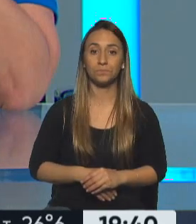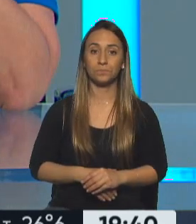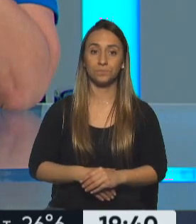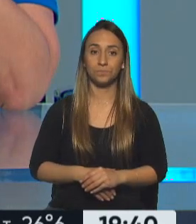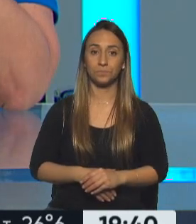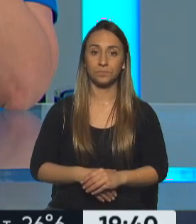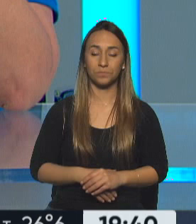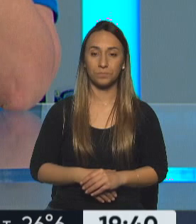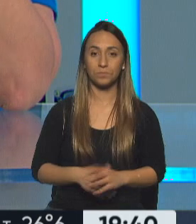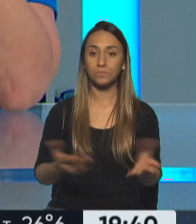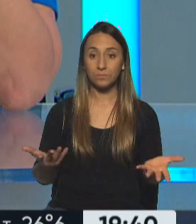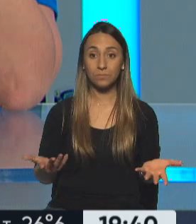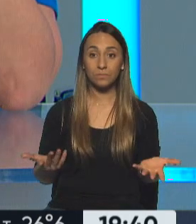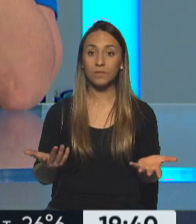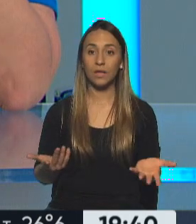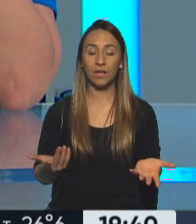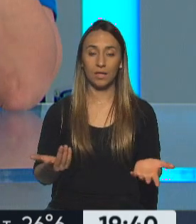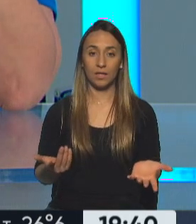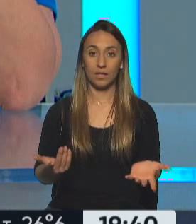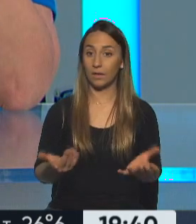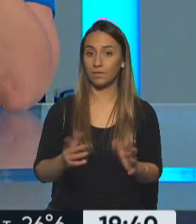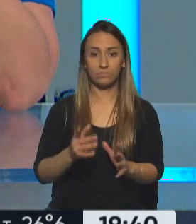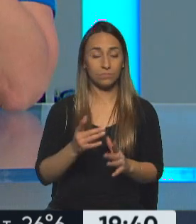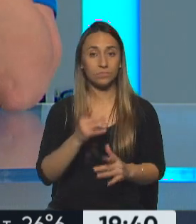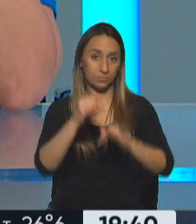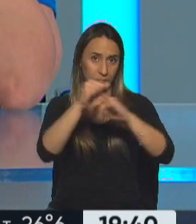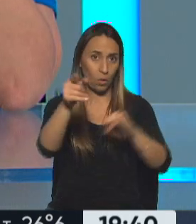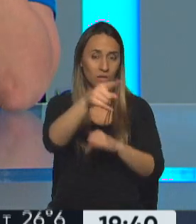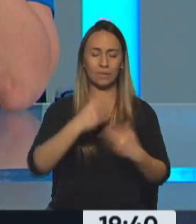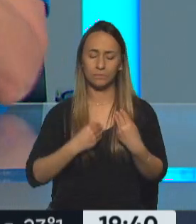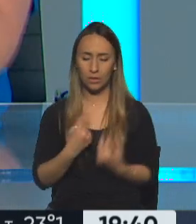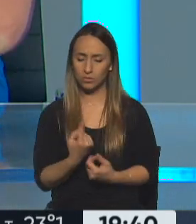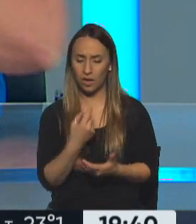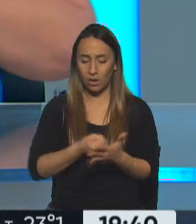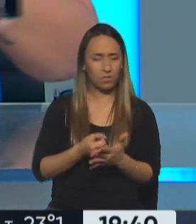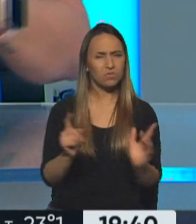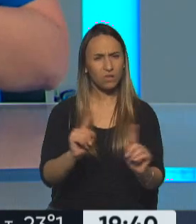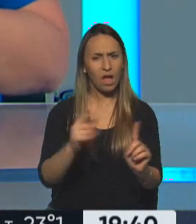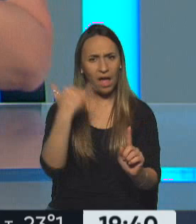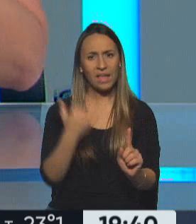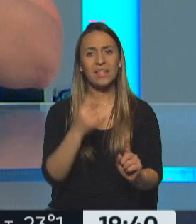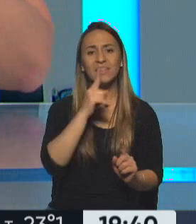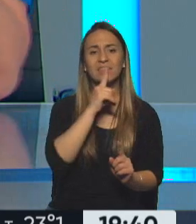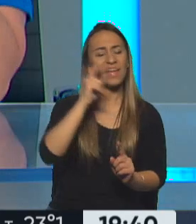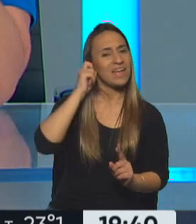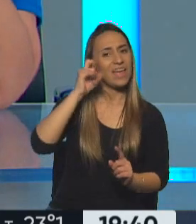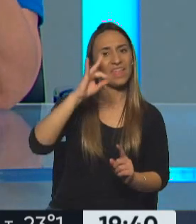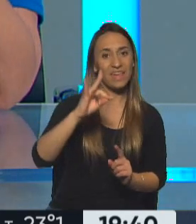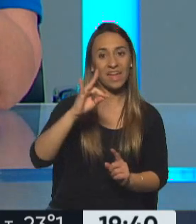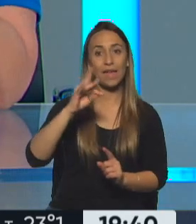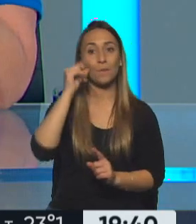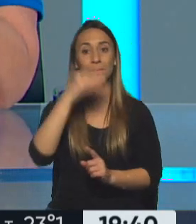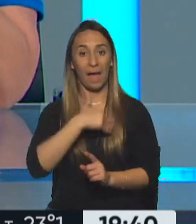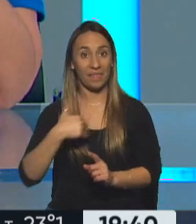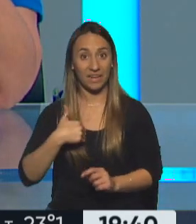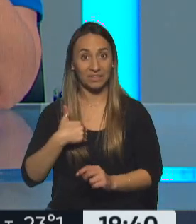150. Muy bien. Así que todos los que no están solos, o sea, donde nos busquen TGD Padres TEA Red Federal, van a encontrar un